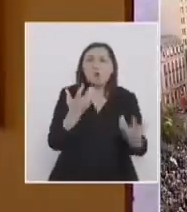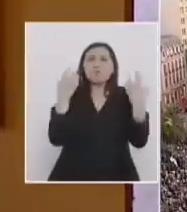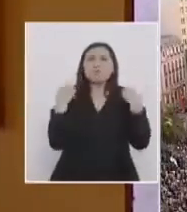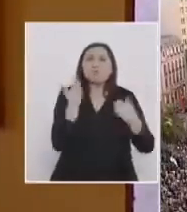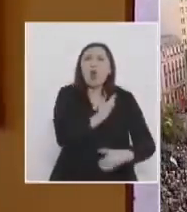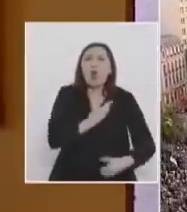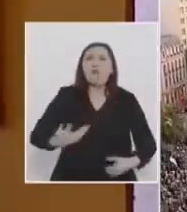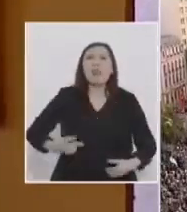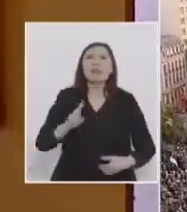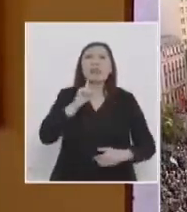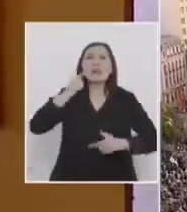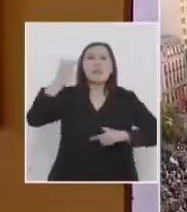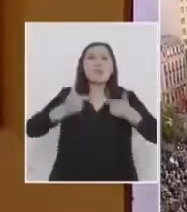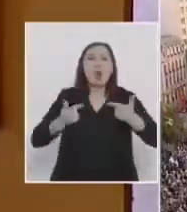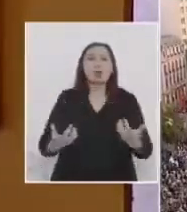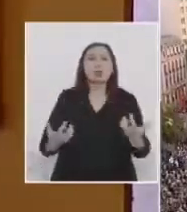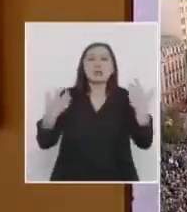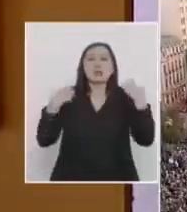vulnere.